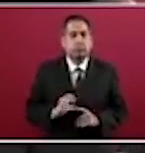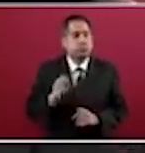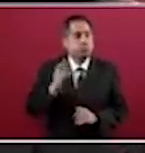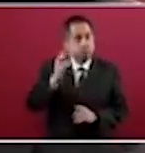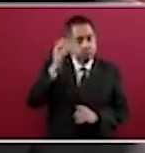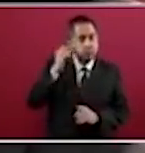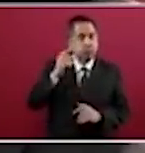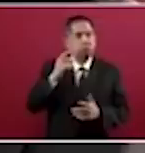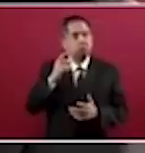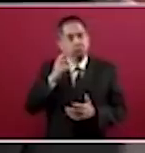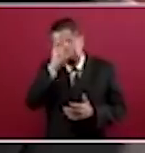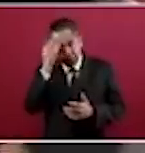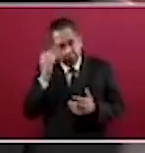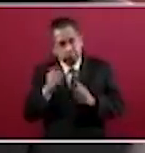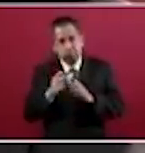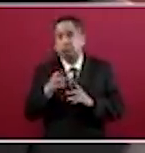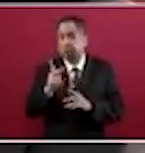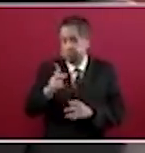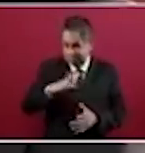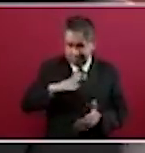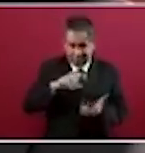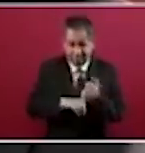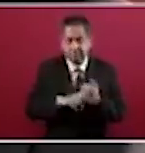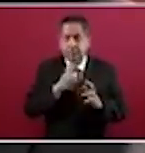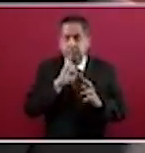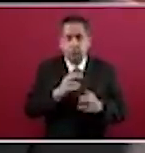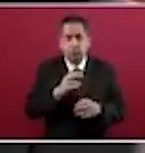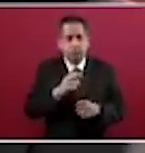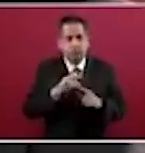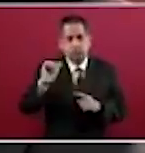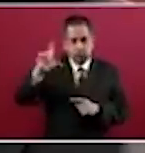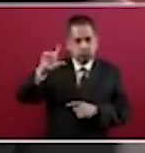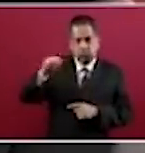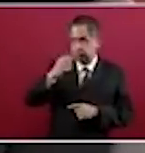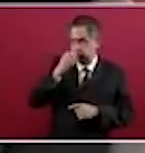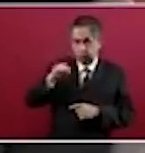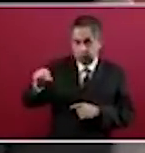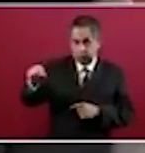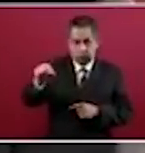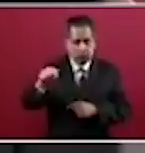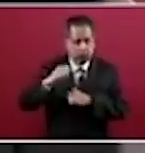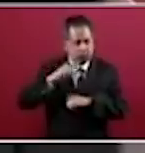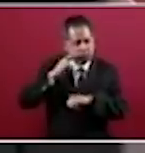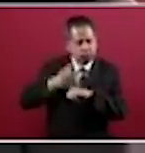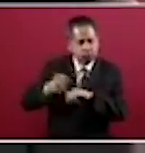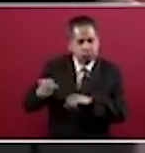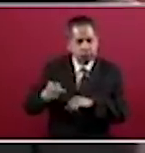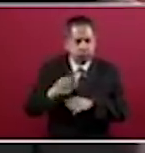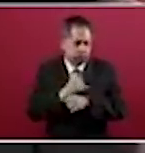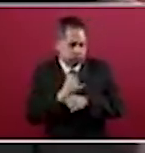sabía y existen reportes de las autoridades encargadas de